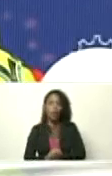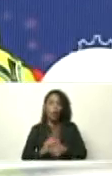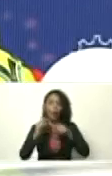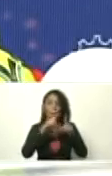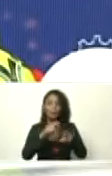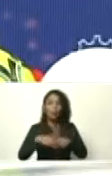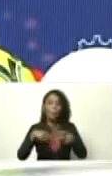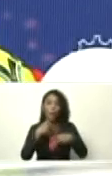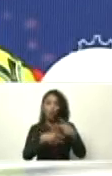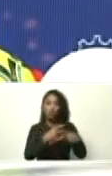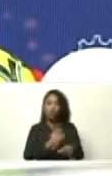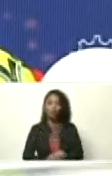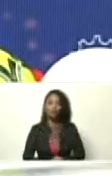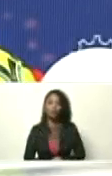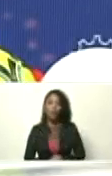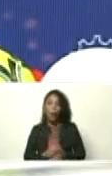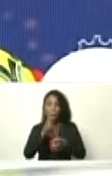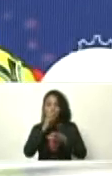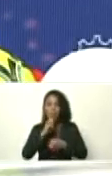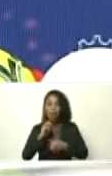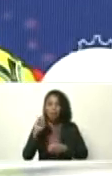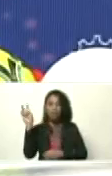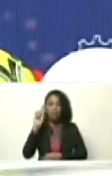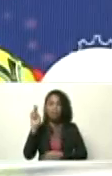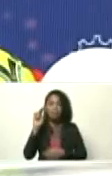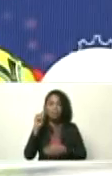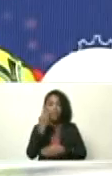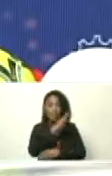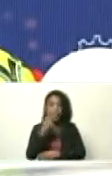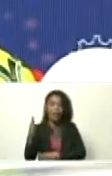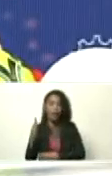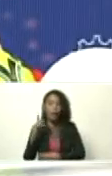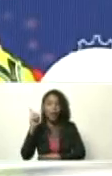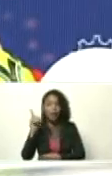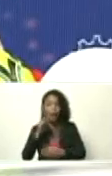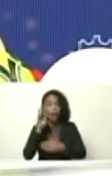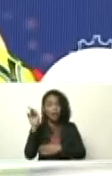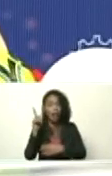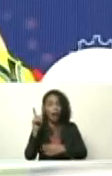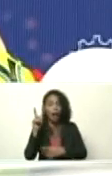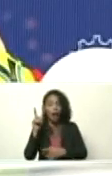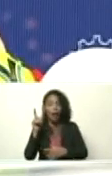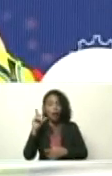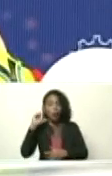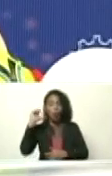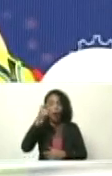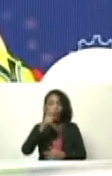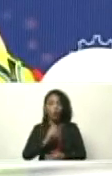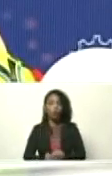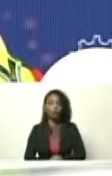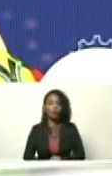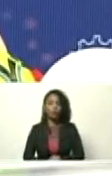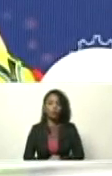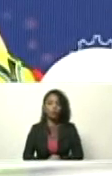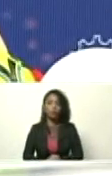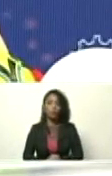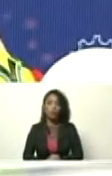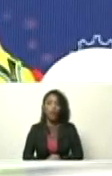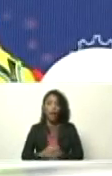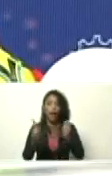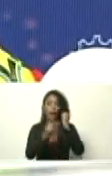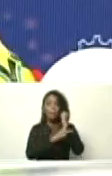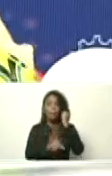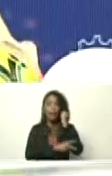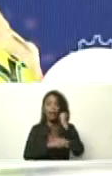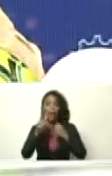los productores, el Banco Bicentenario. Y allá están en Valle de la Pascua, en el Parque La